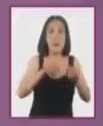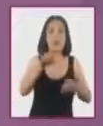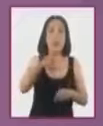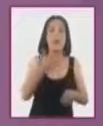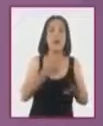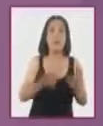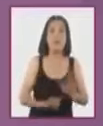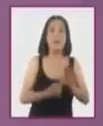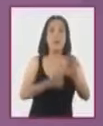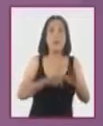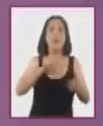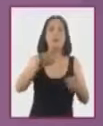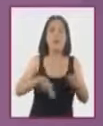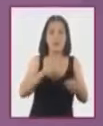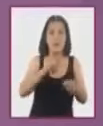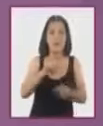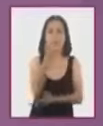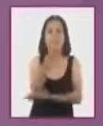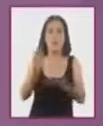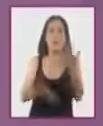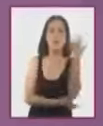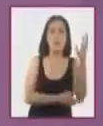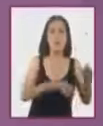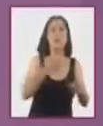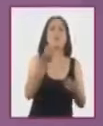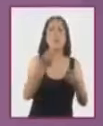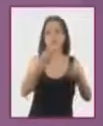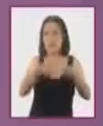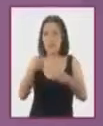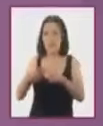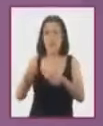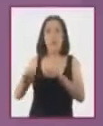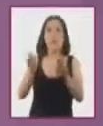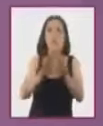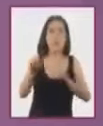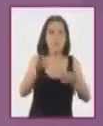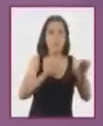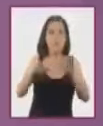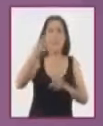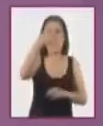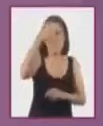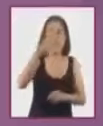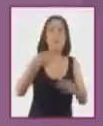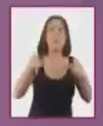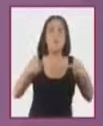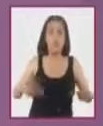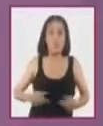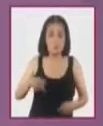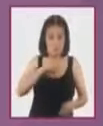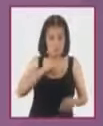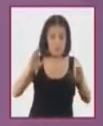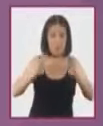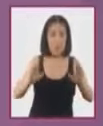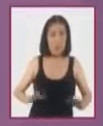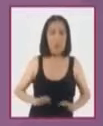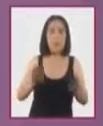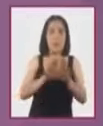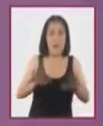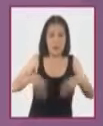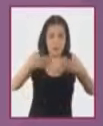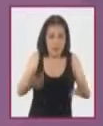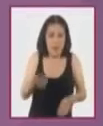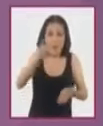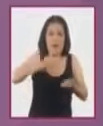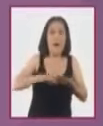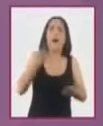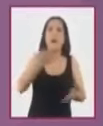Presente en la naturaleza, en los seres vivos y en numerosos objetos creados por el ser humano. Nuestro propio cuerpo, por fuera y por dentro,